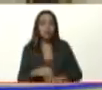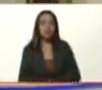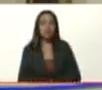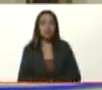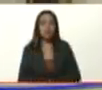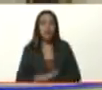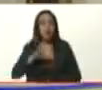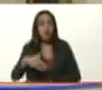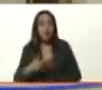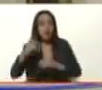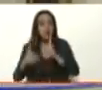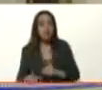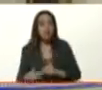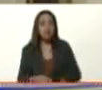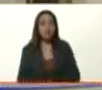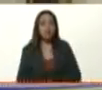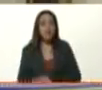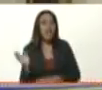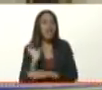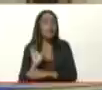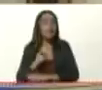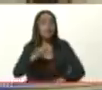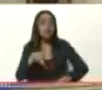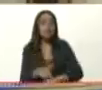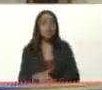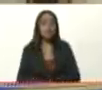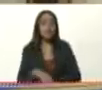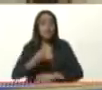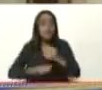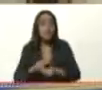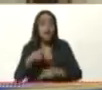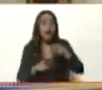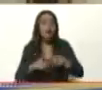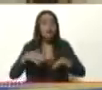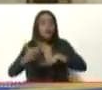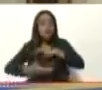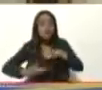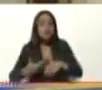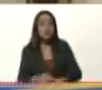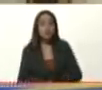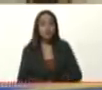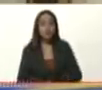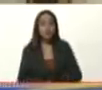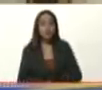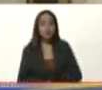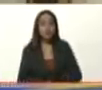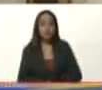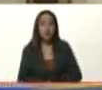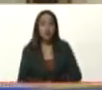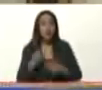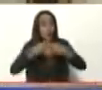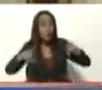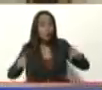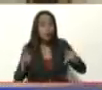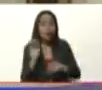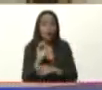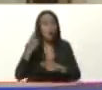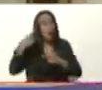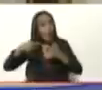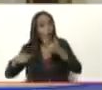podrá decretarse el estado de alarma cuando se produzcan catástrofes, calamidades públicas u